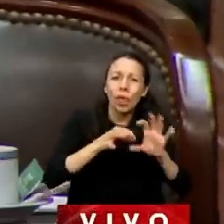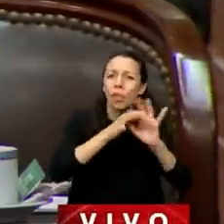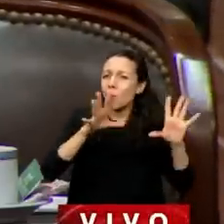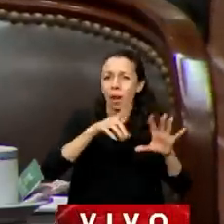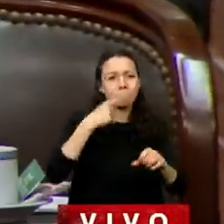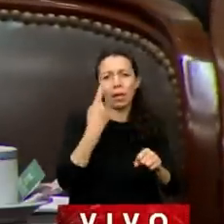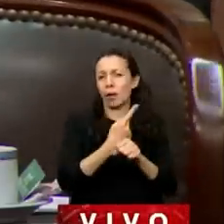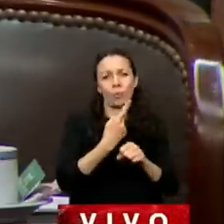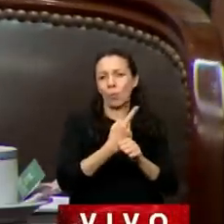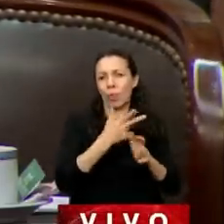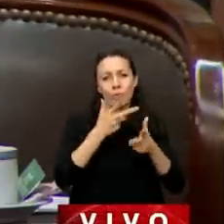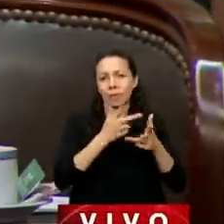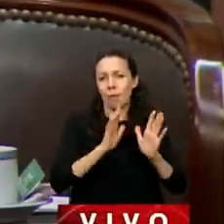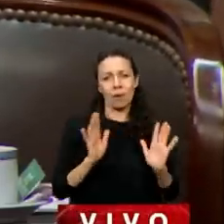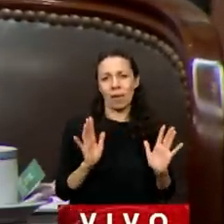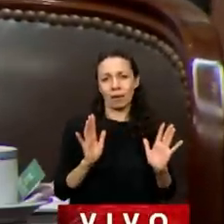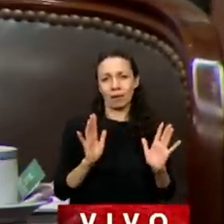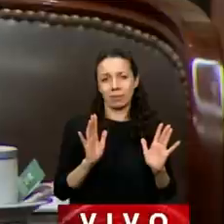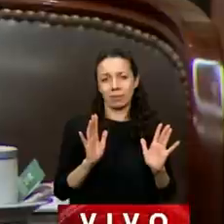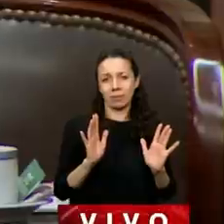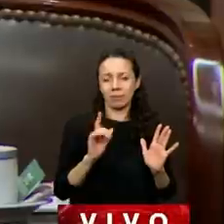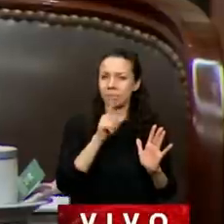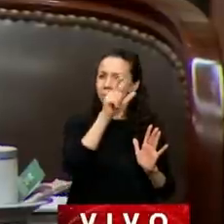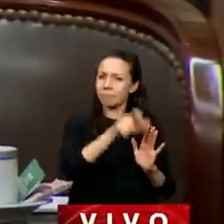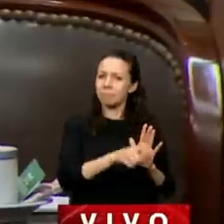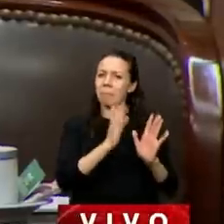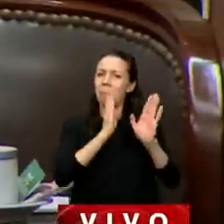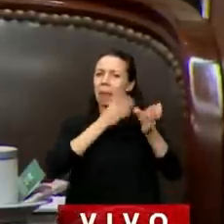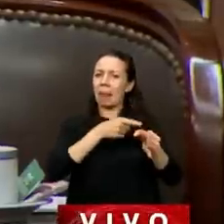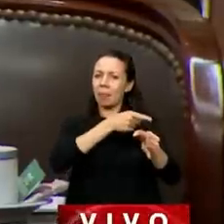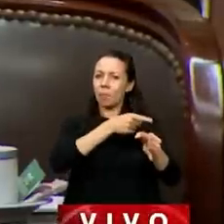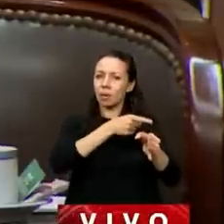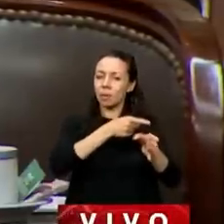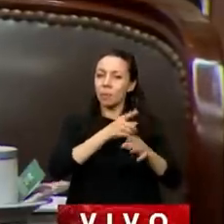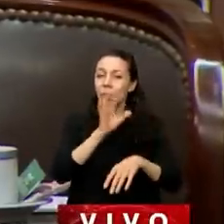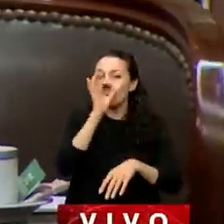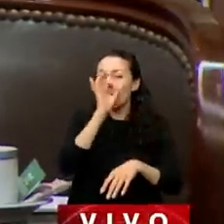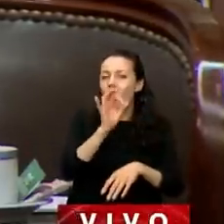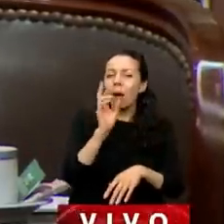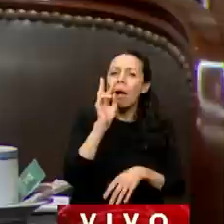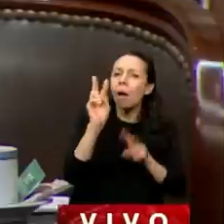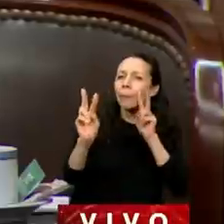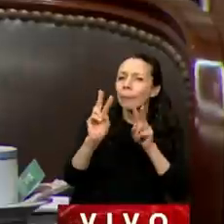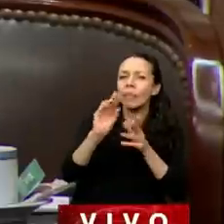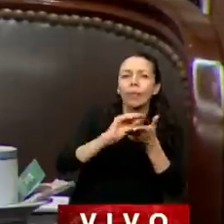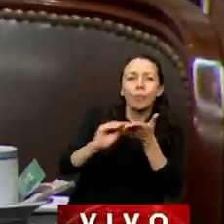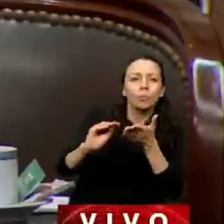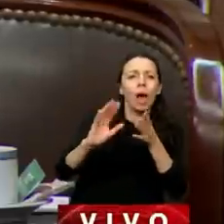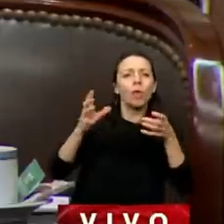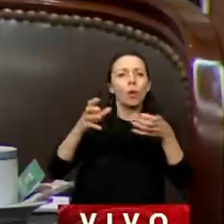muerte, pero no he escuchado un solo diputado ni diputada de la